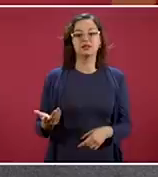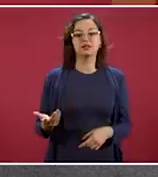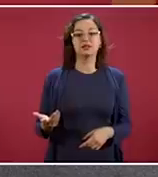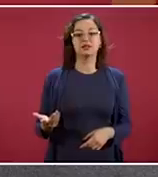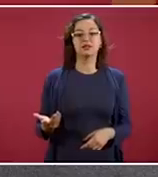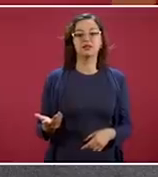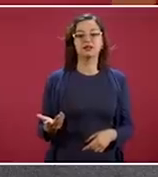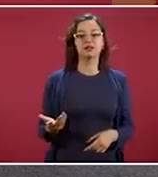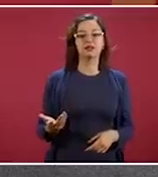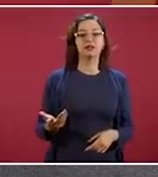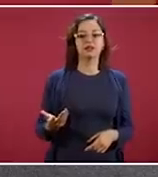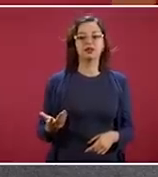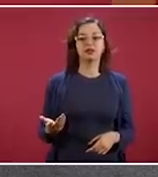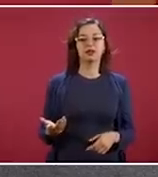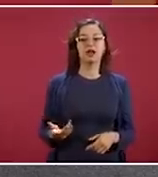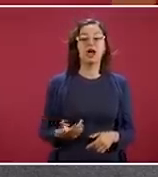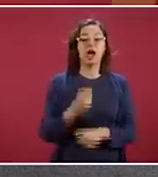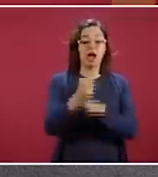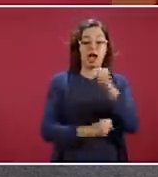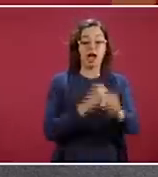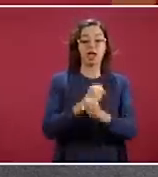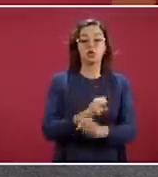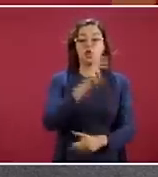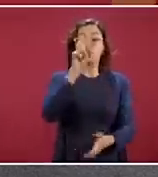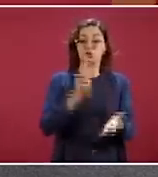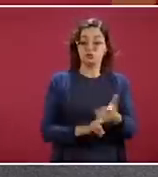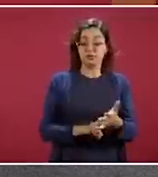en el 2000